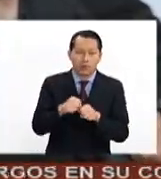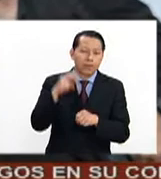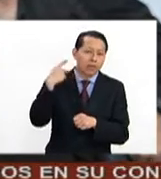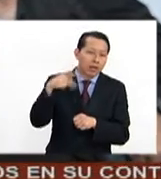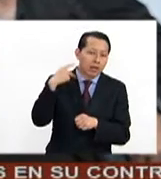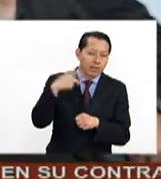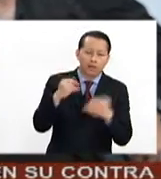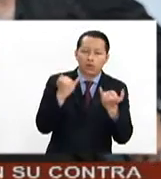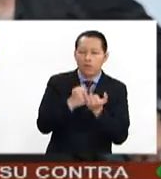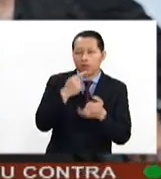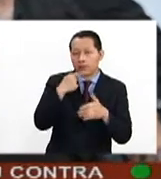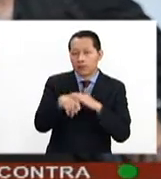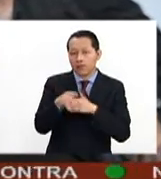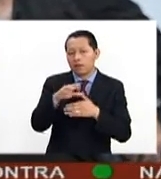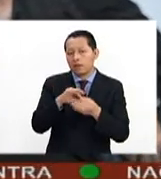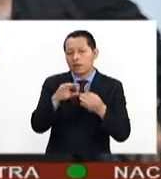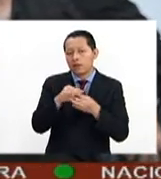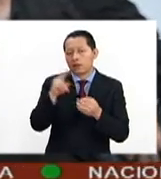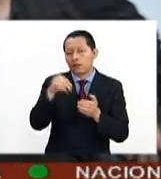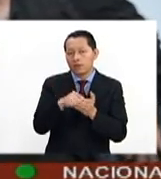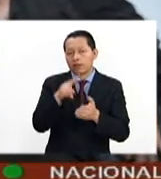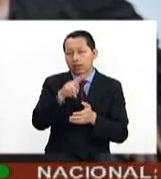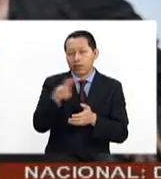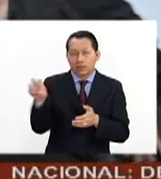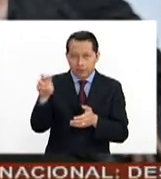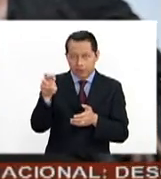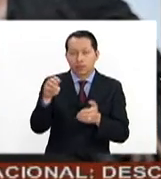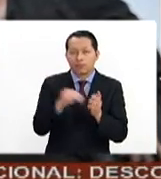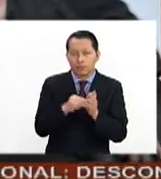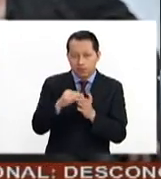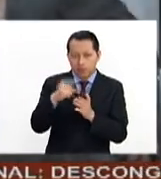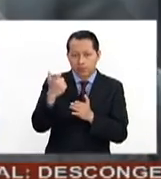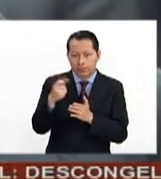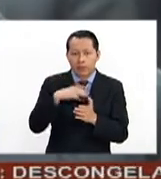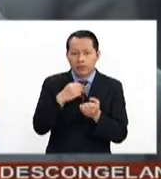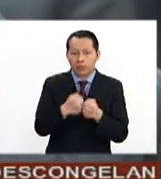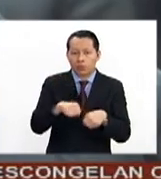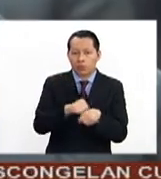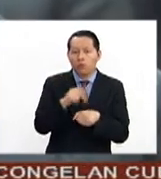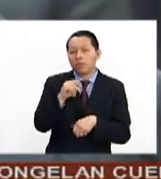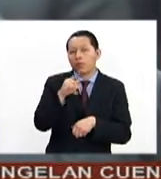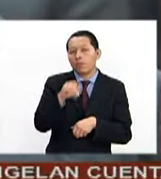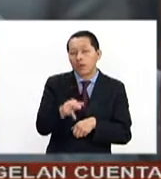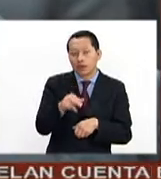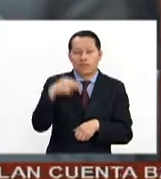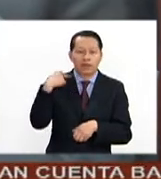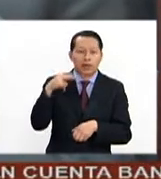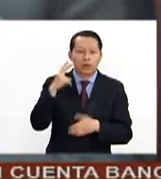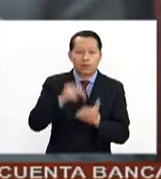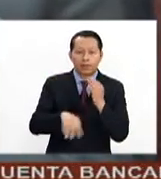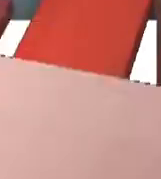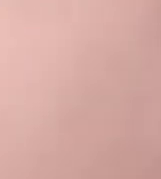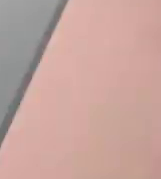Puebla y se le acusa de haber desviado 2.300 millones de pesos del Seguro Popular de Veracruz durante 2014.